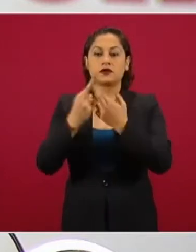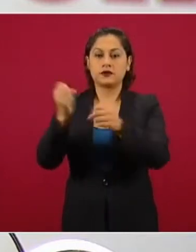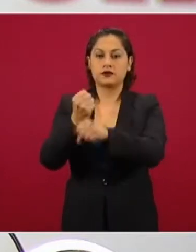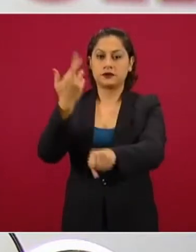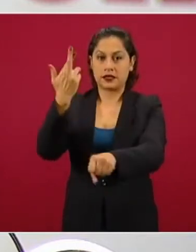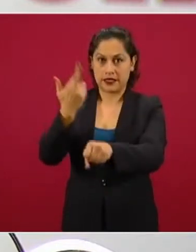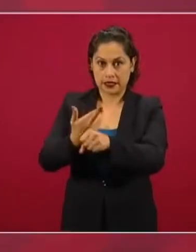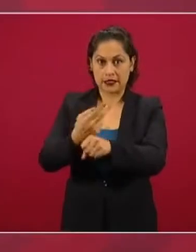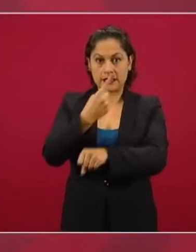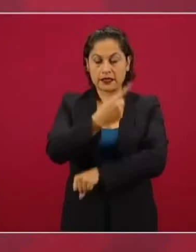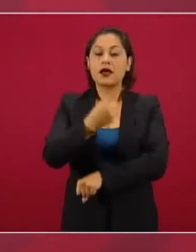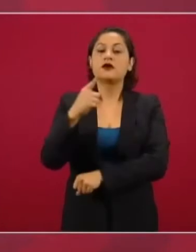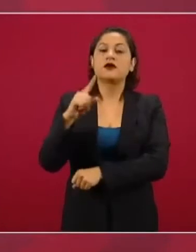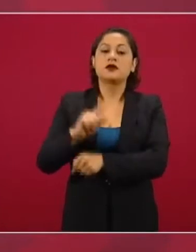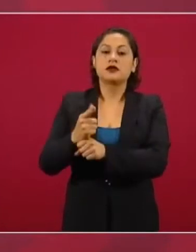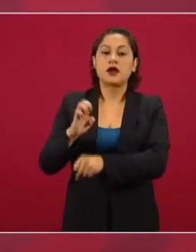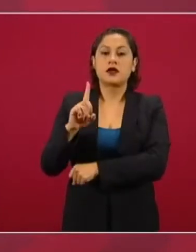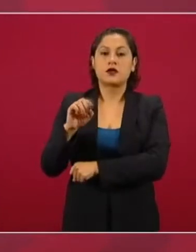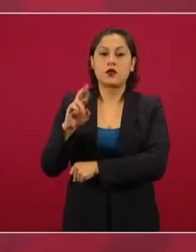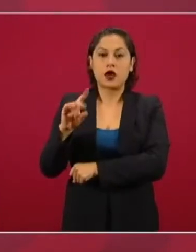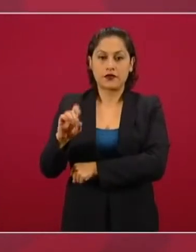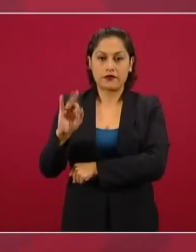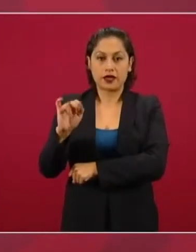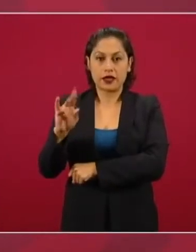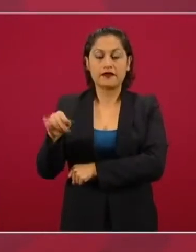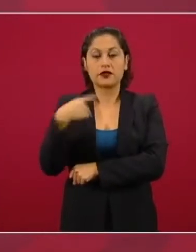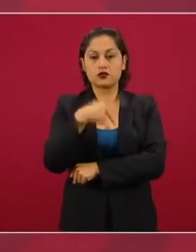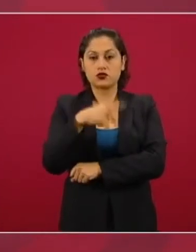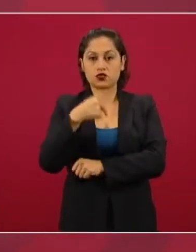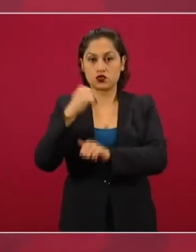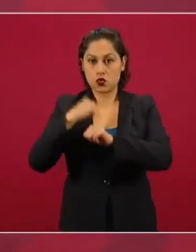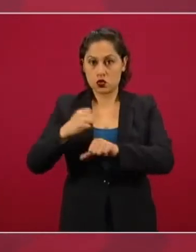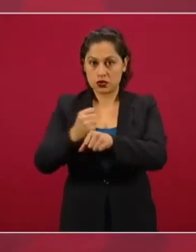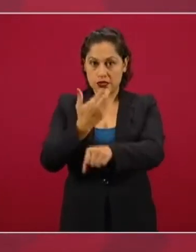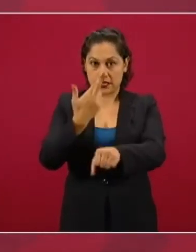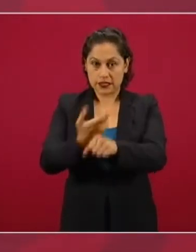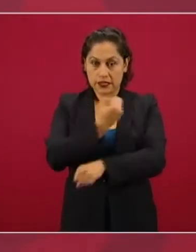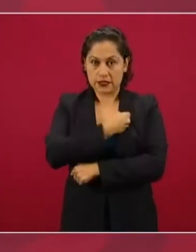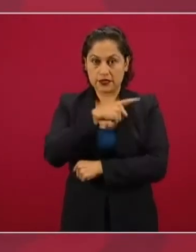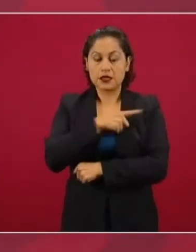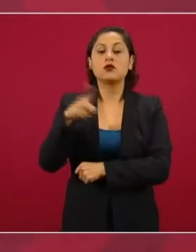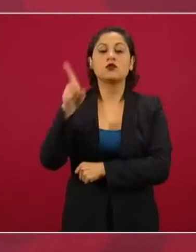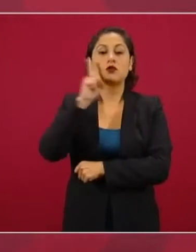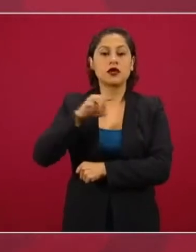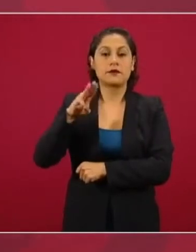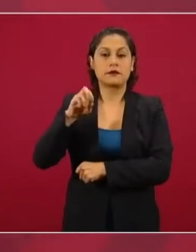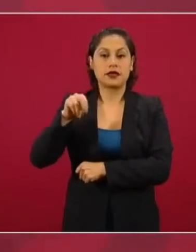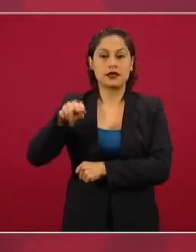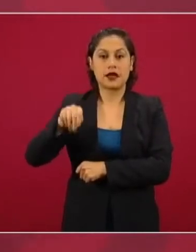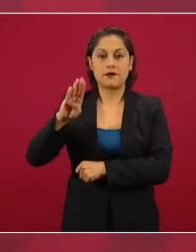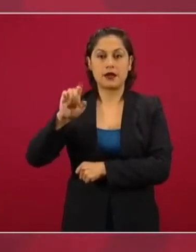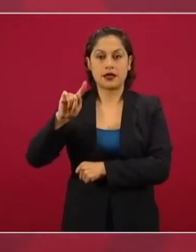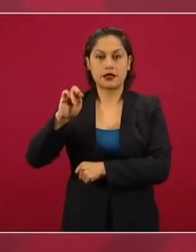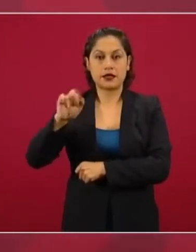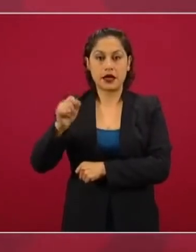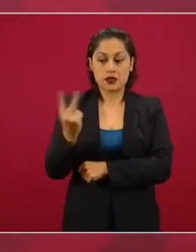el licenciado Eduardo Fernández, con su subsecretaria de Salud Pública, la doctora Mirna Beltrán, y conjuntamente con ella